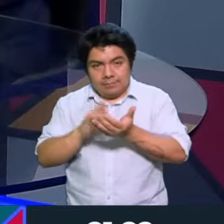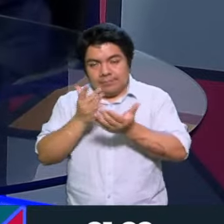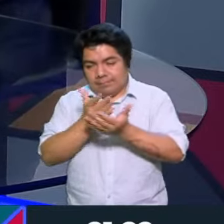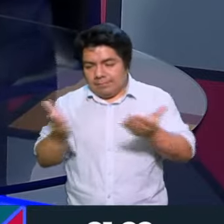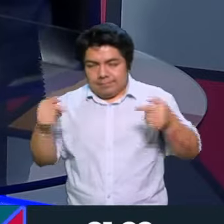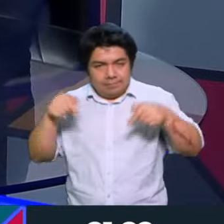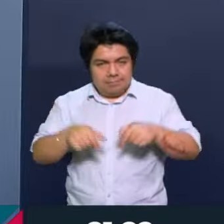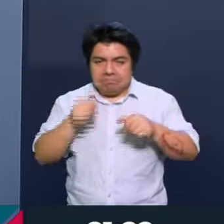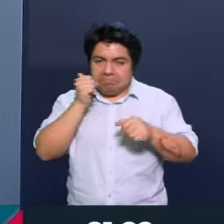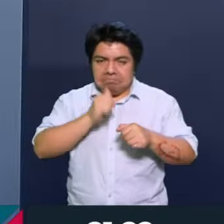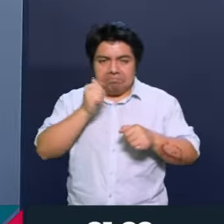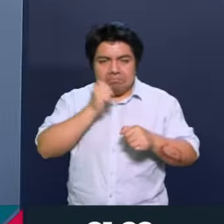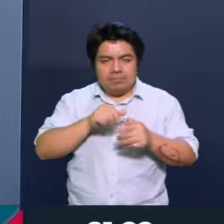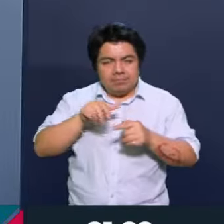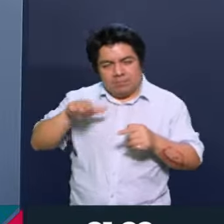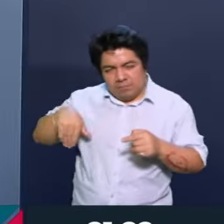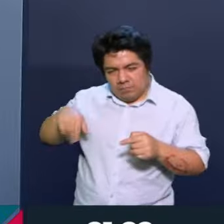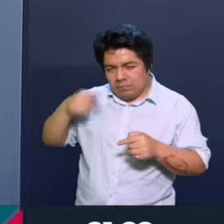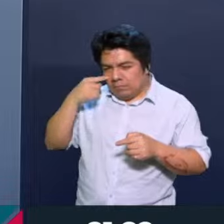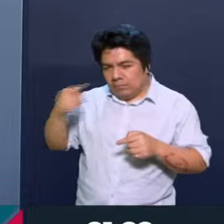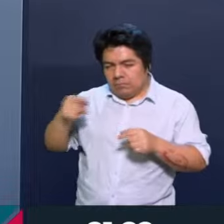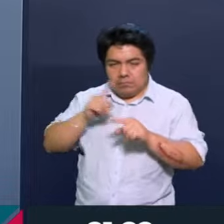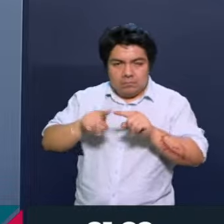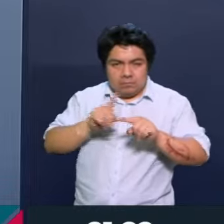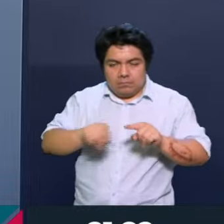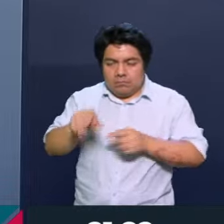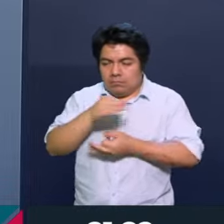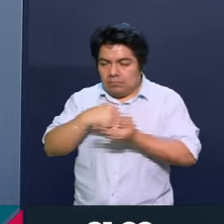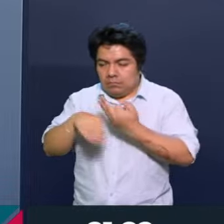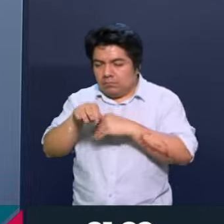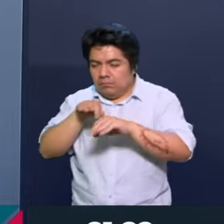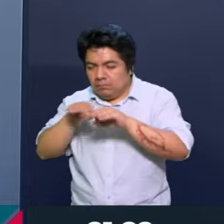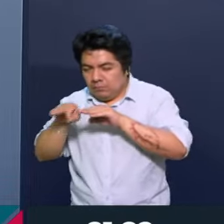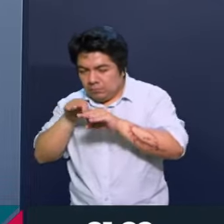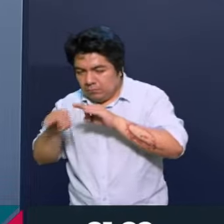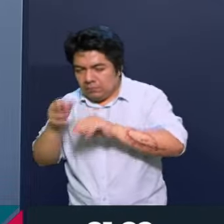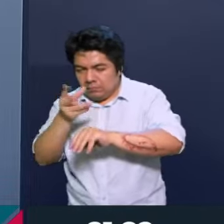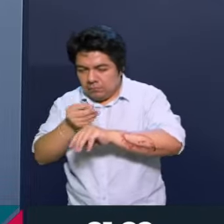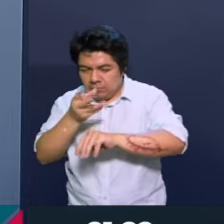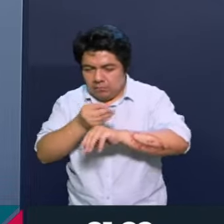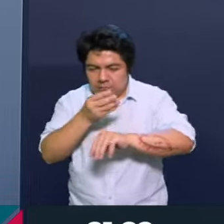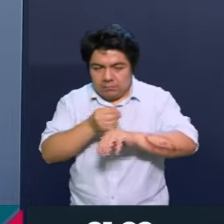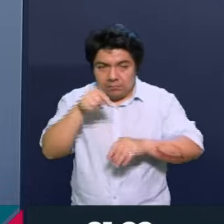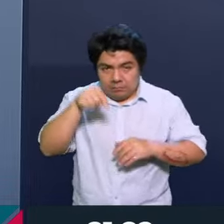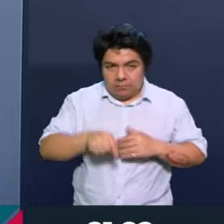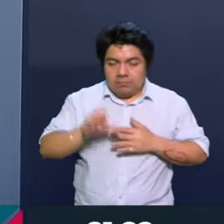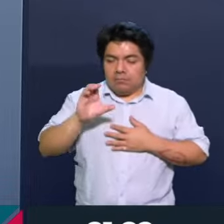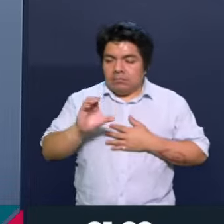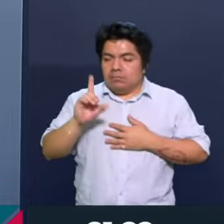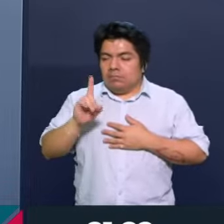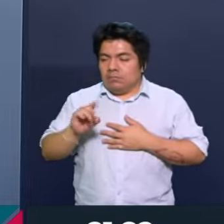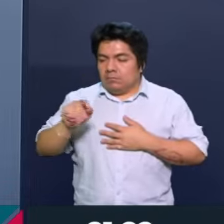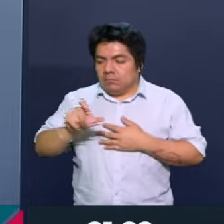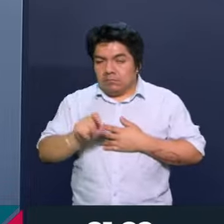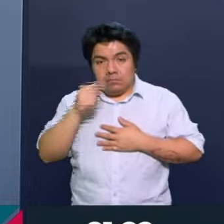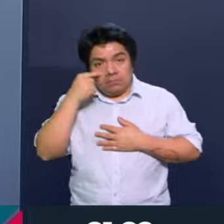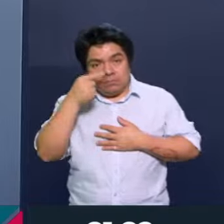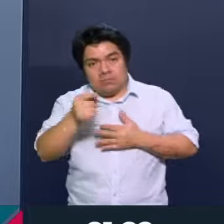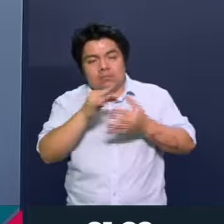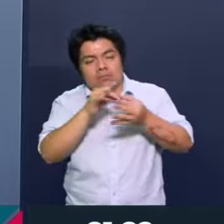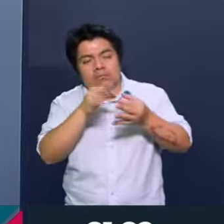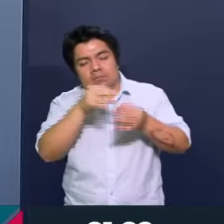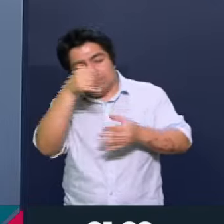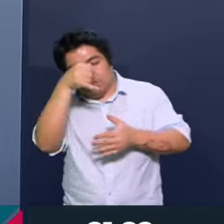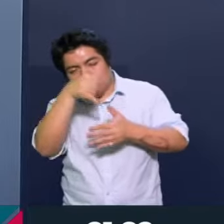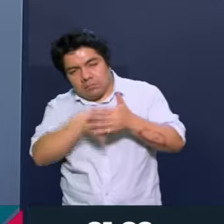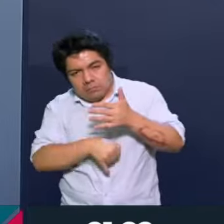como siempre. Y ya veíamos ahorita datos generales de cuál ha sido el trabajo de la reconstrucción en la Ciudad de México, pero me gustaría que nos pudieras dar más detalles de qué es lo que